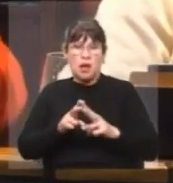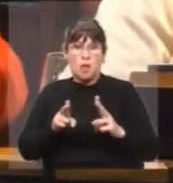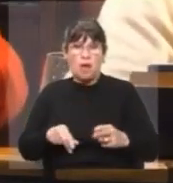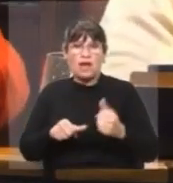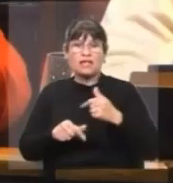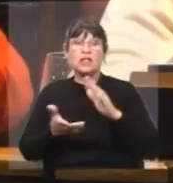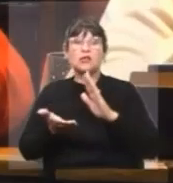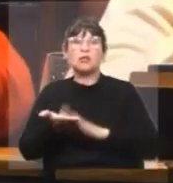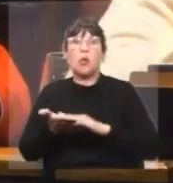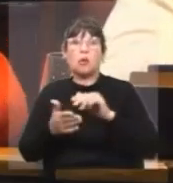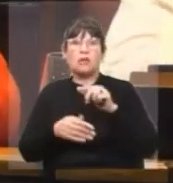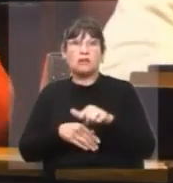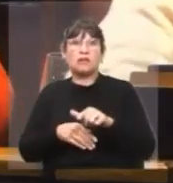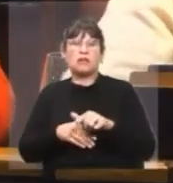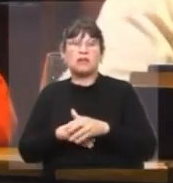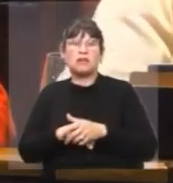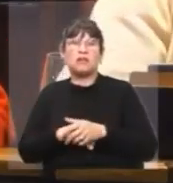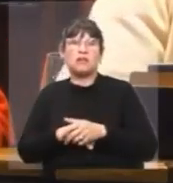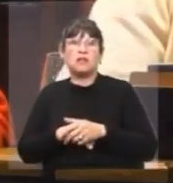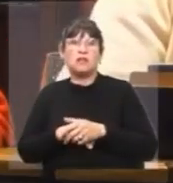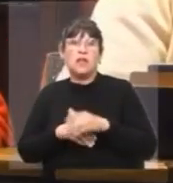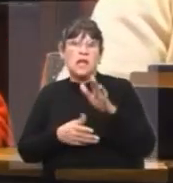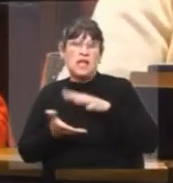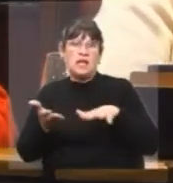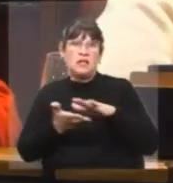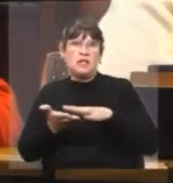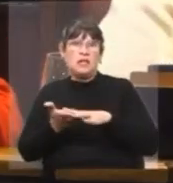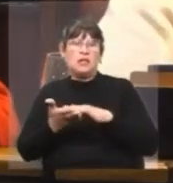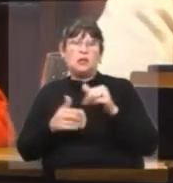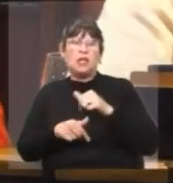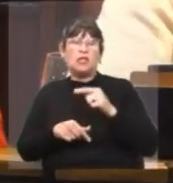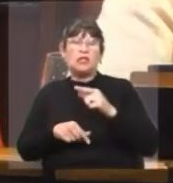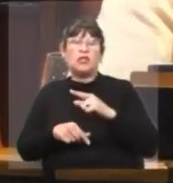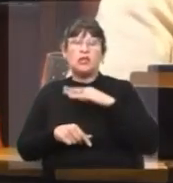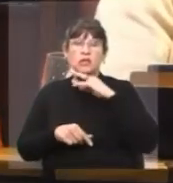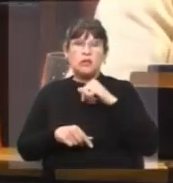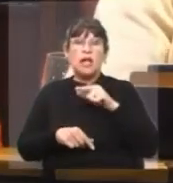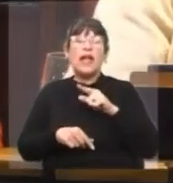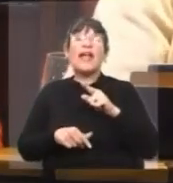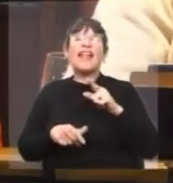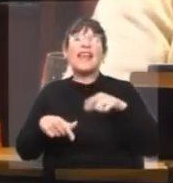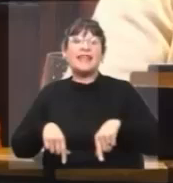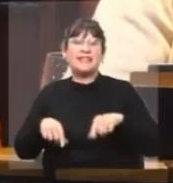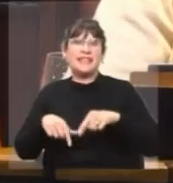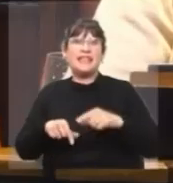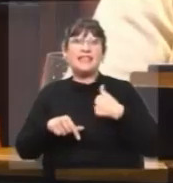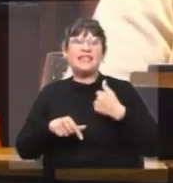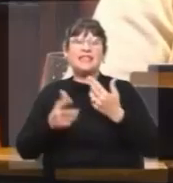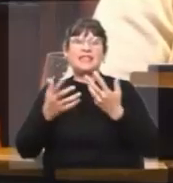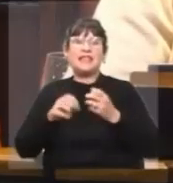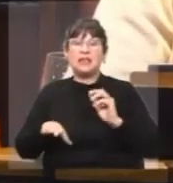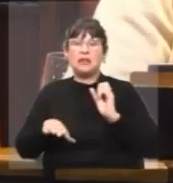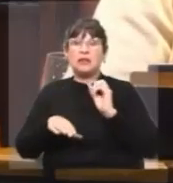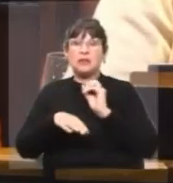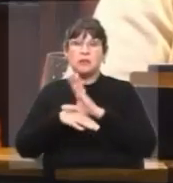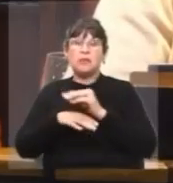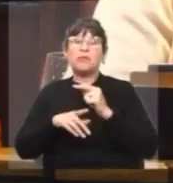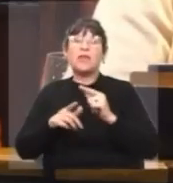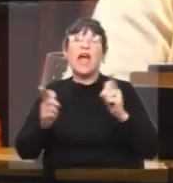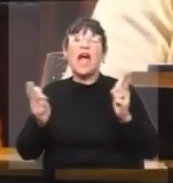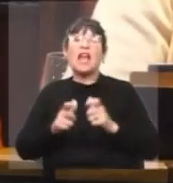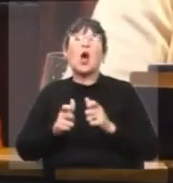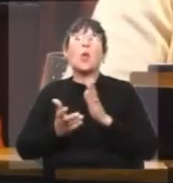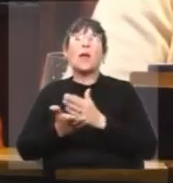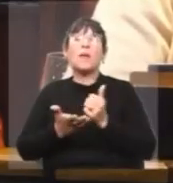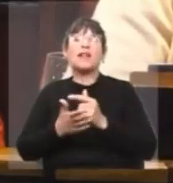que refería a las situaciones de irregularidad en la intendencia de ía que pasaran a la junta departamental de